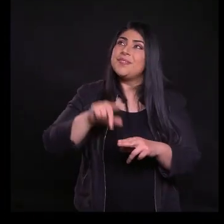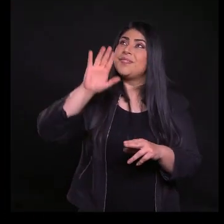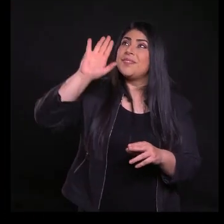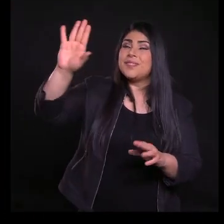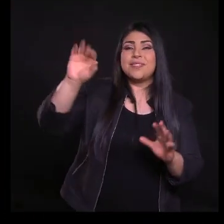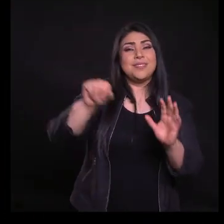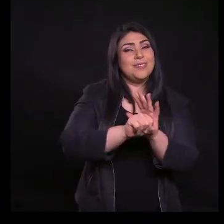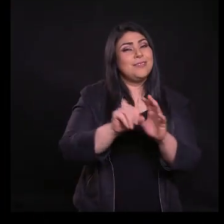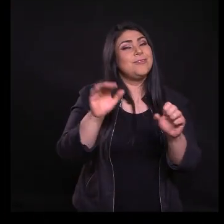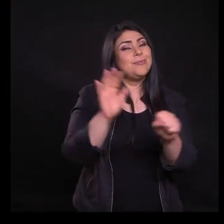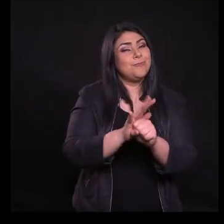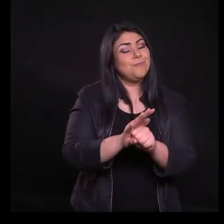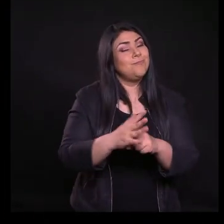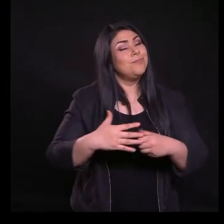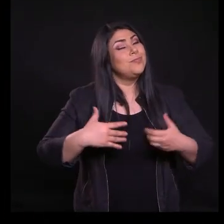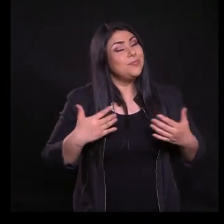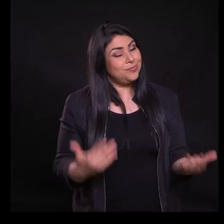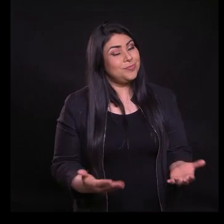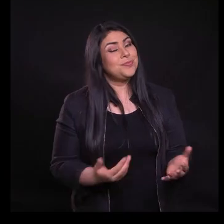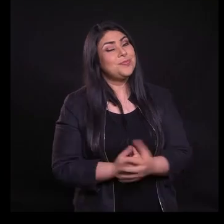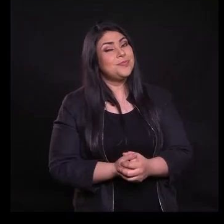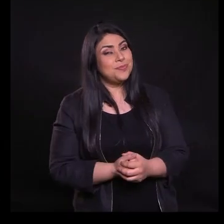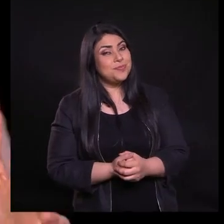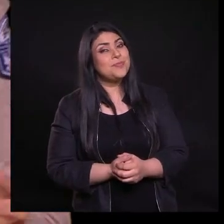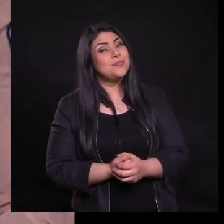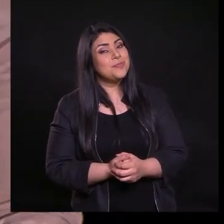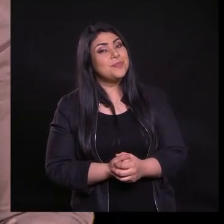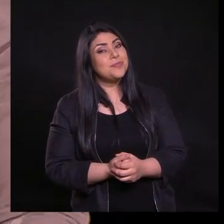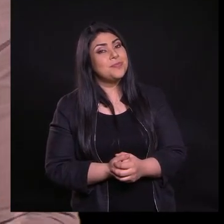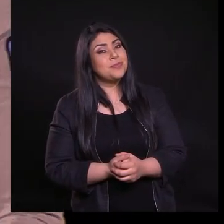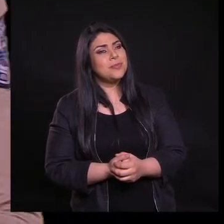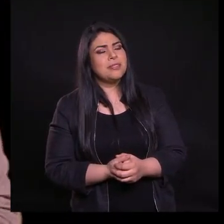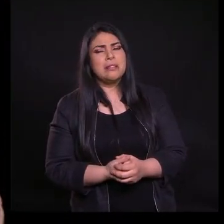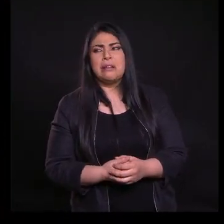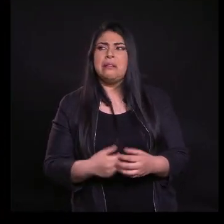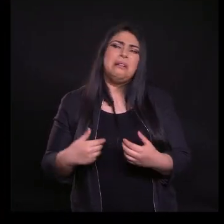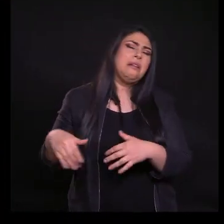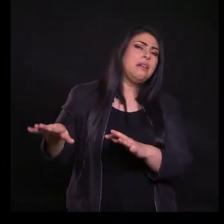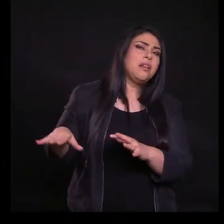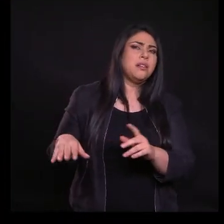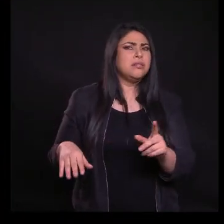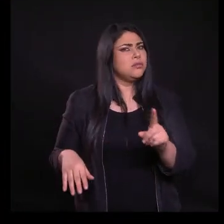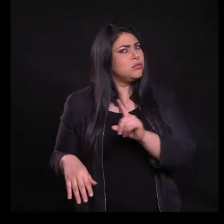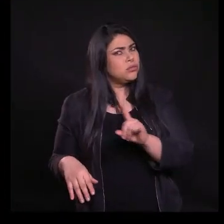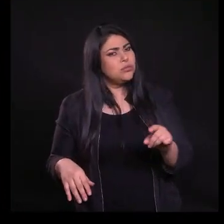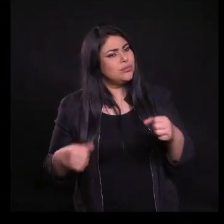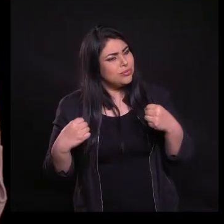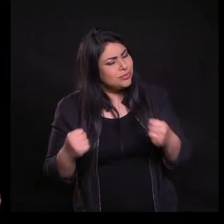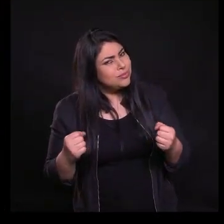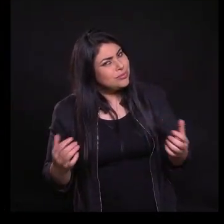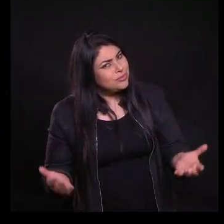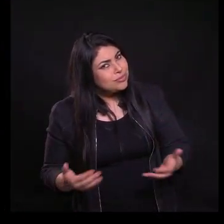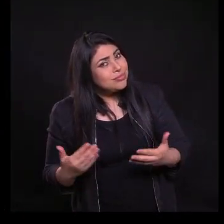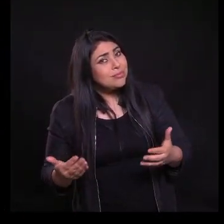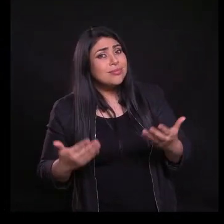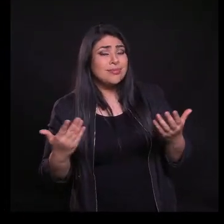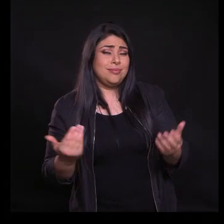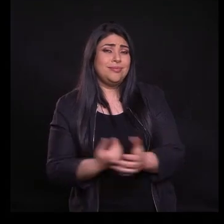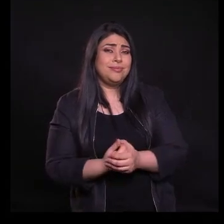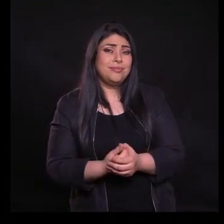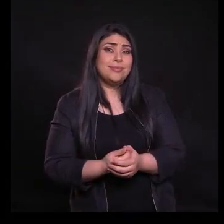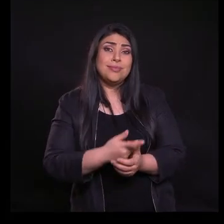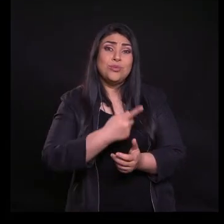el que hizo en esa cruz por nosotros no podemos menospreciar quería familia no podemos seguir viviendo